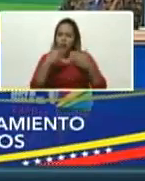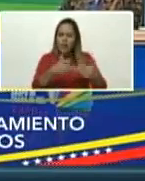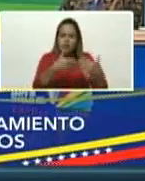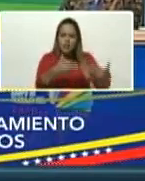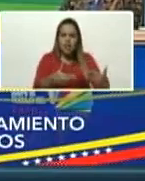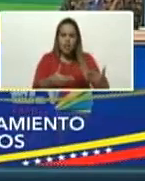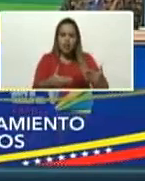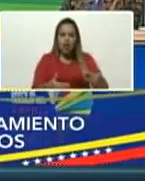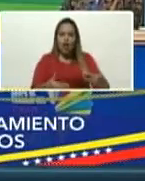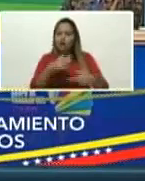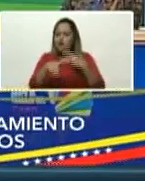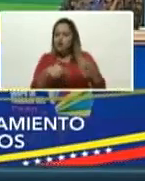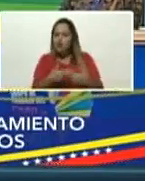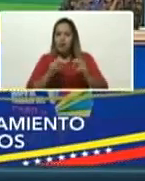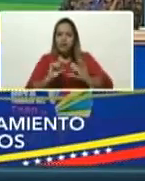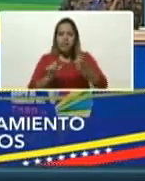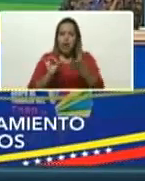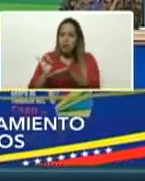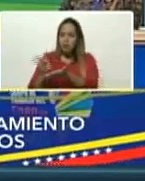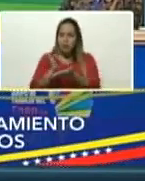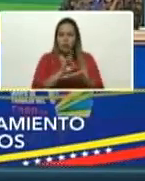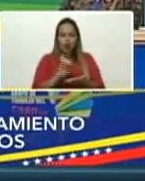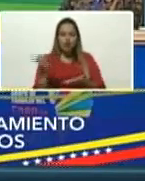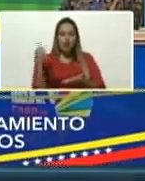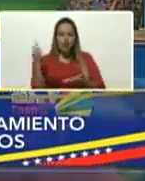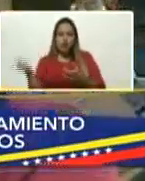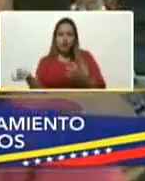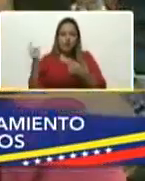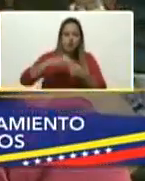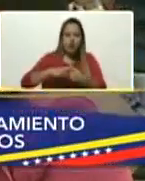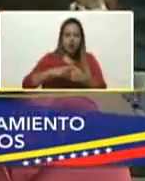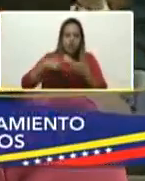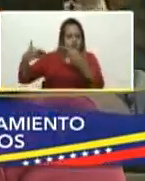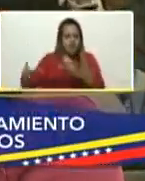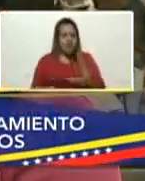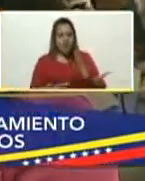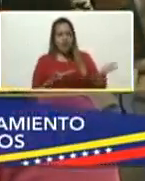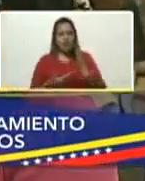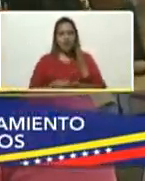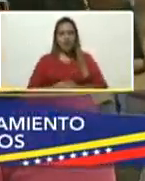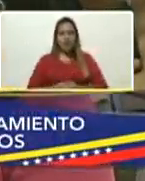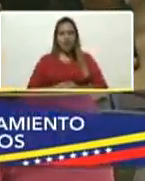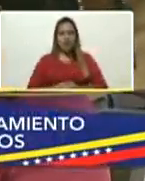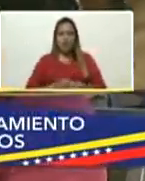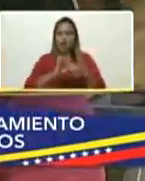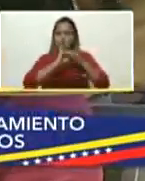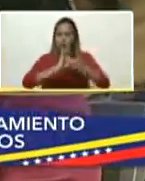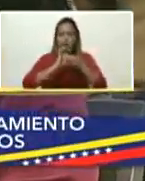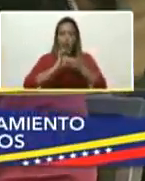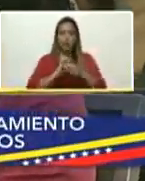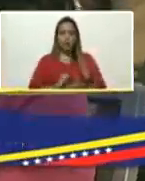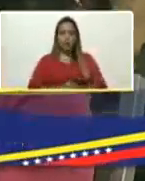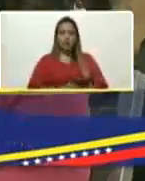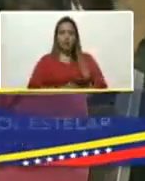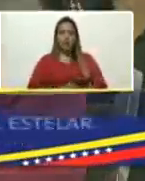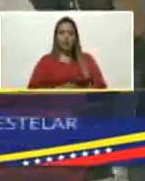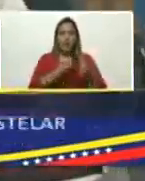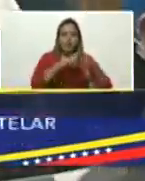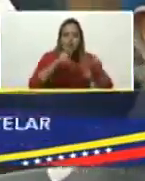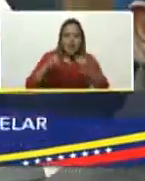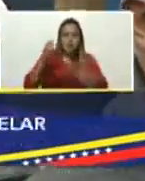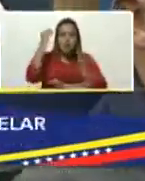ha partido de la exclusión, sino de la inclusión, de la invitación, de la unión, de la diversidad.